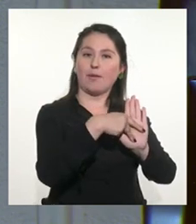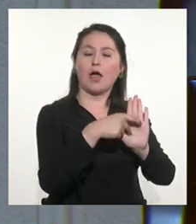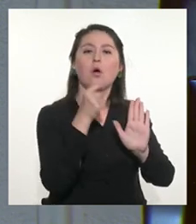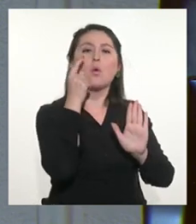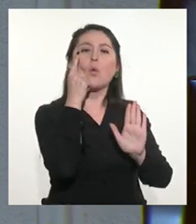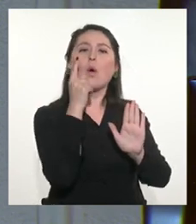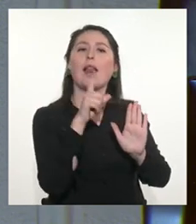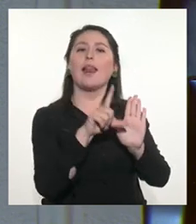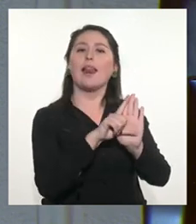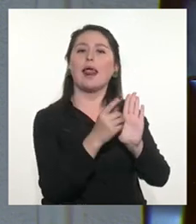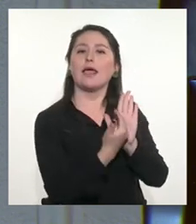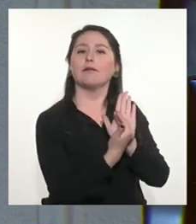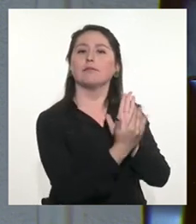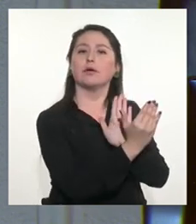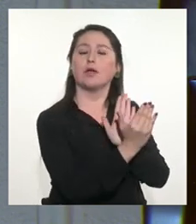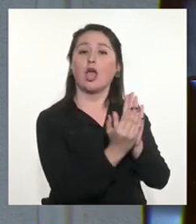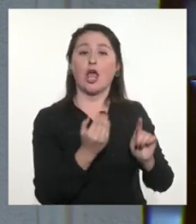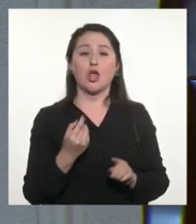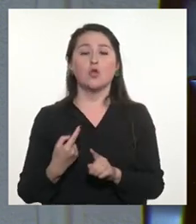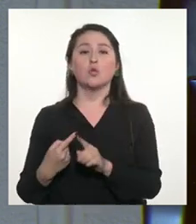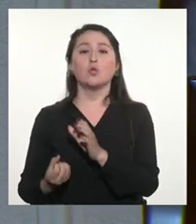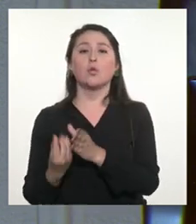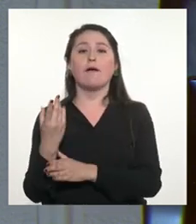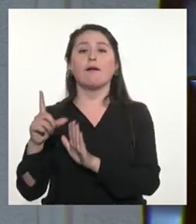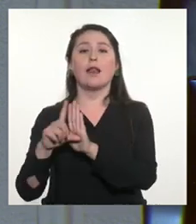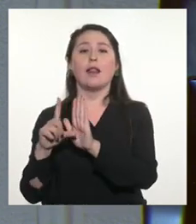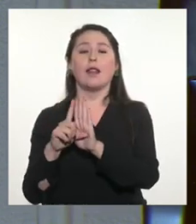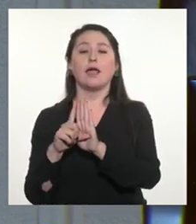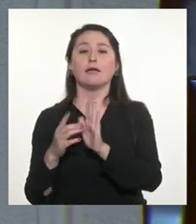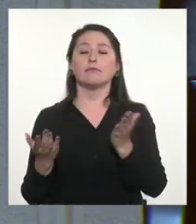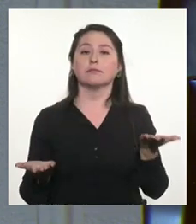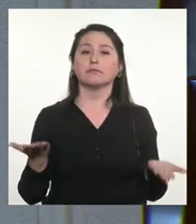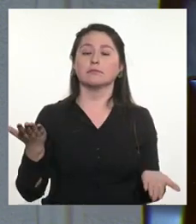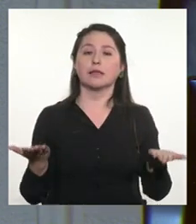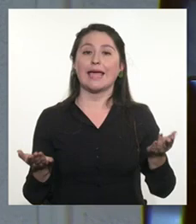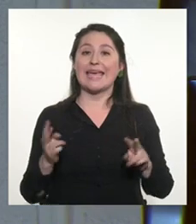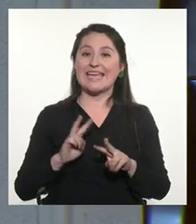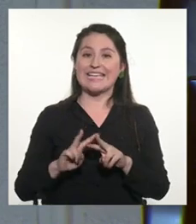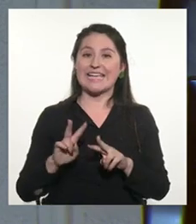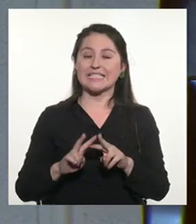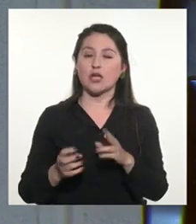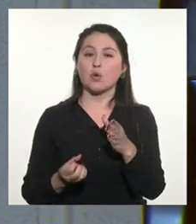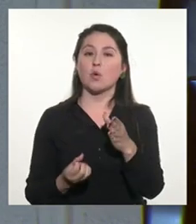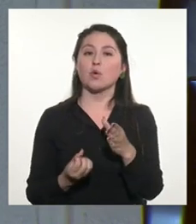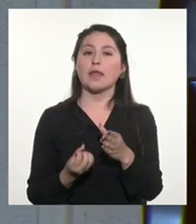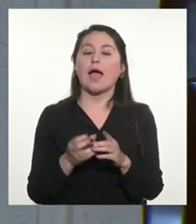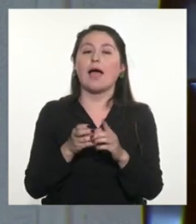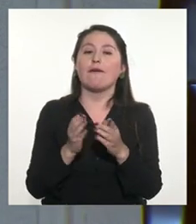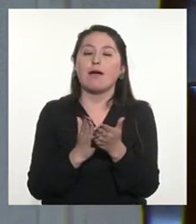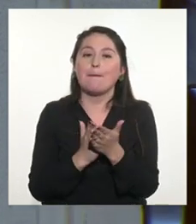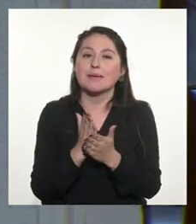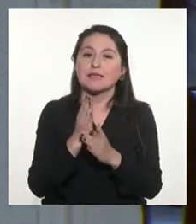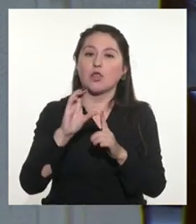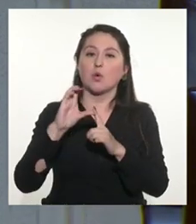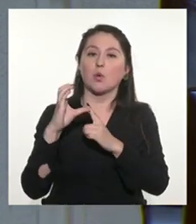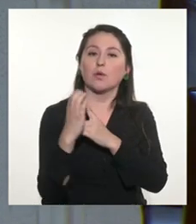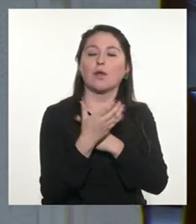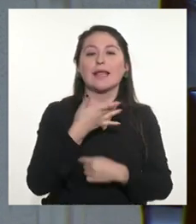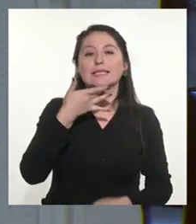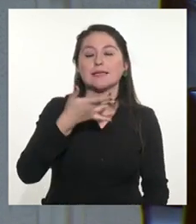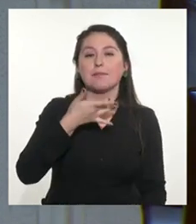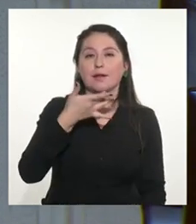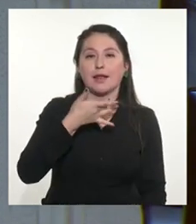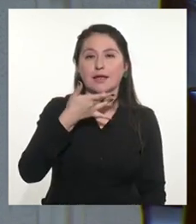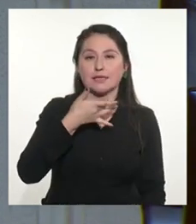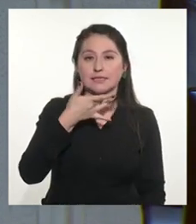quedan en desuso producto de la nueva ley y eso va creando una cultura de simpleza legislativa por